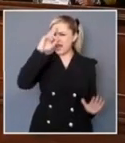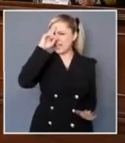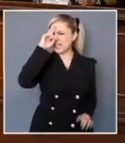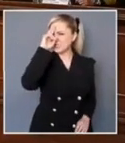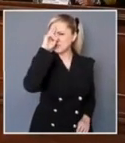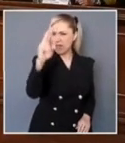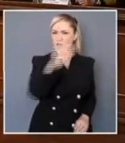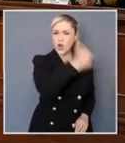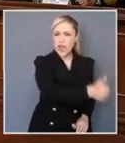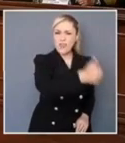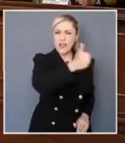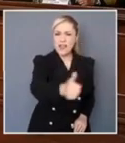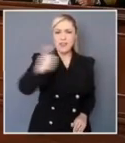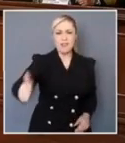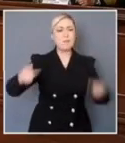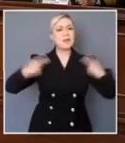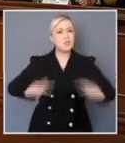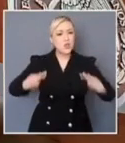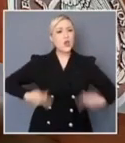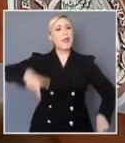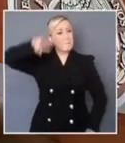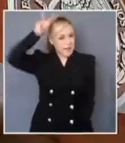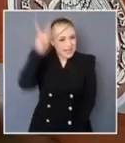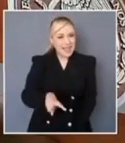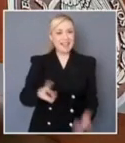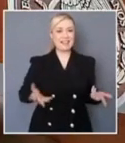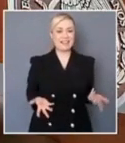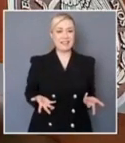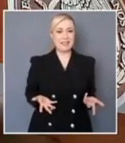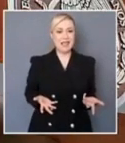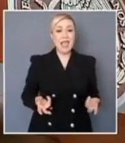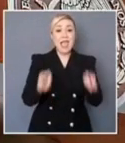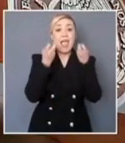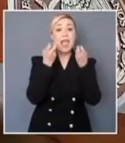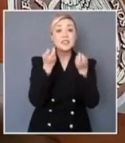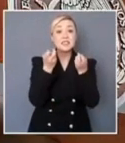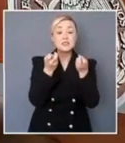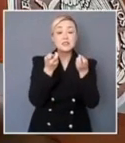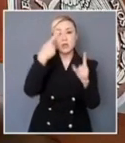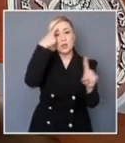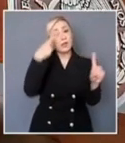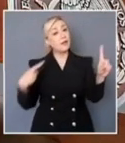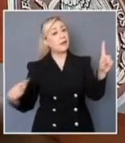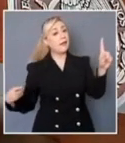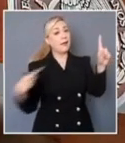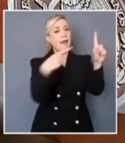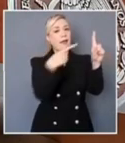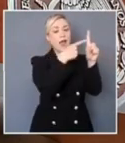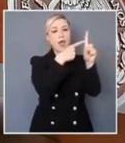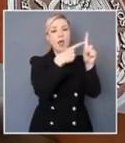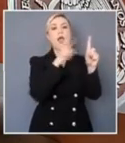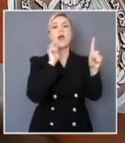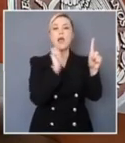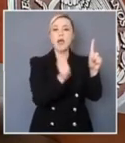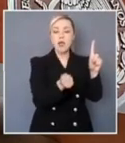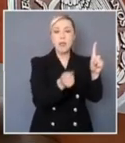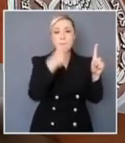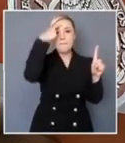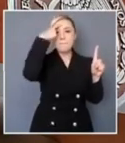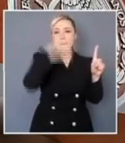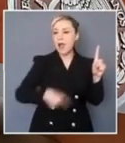persona, en aras precisamente de la consecución de los fines del proyecto